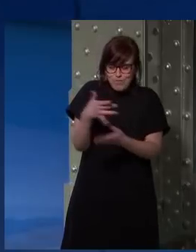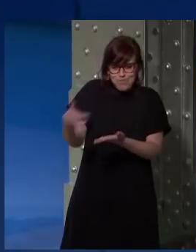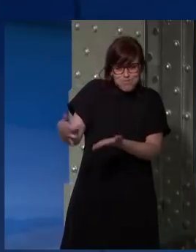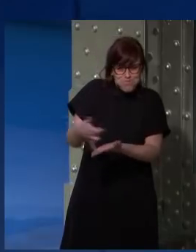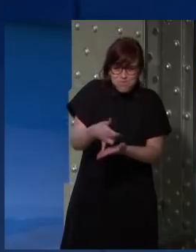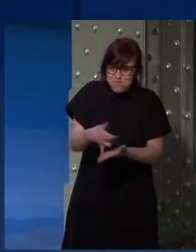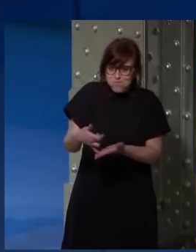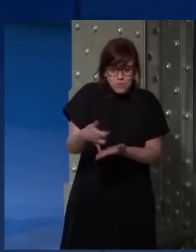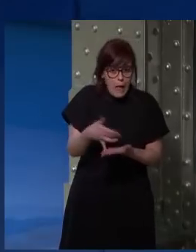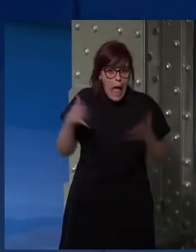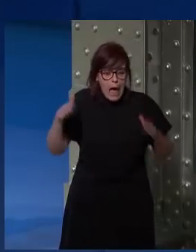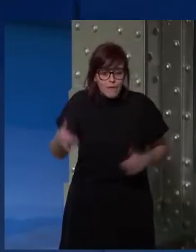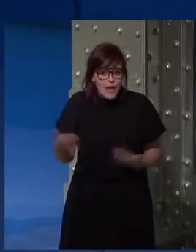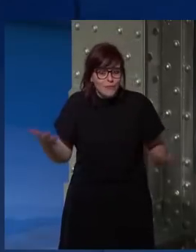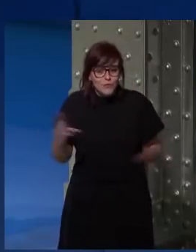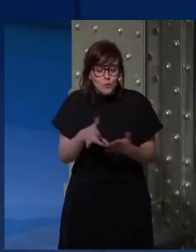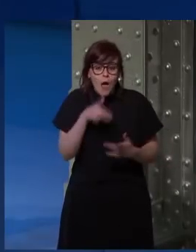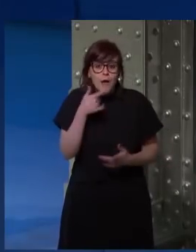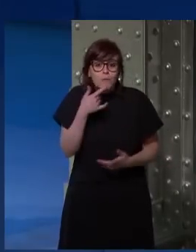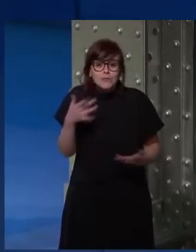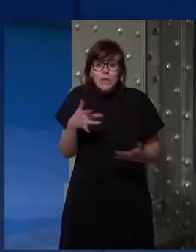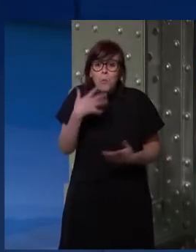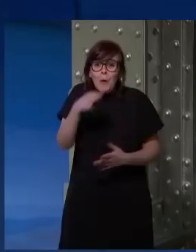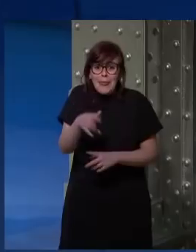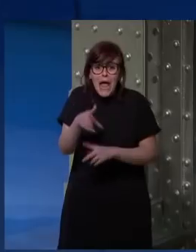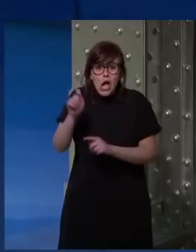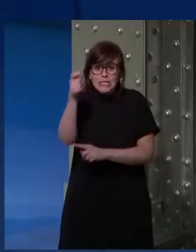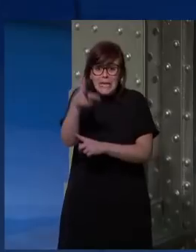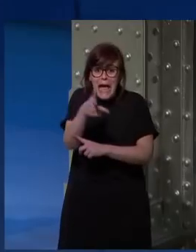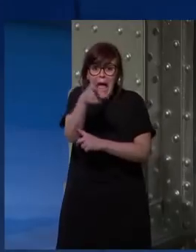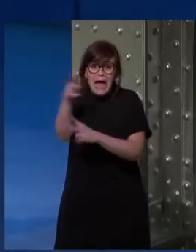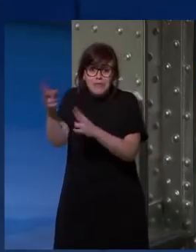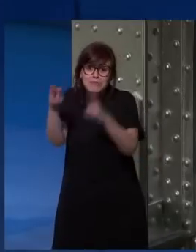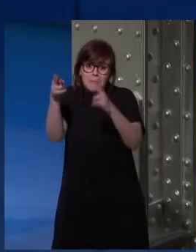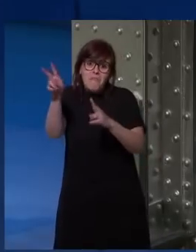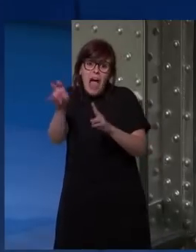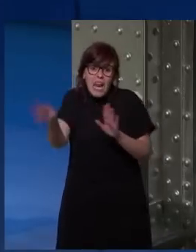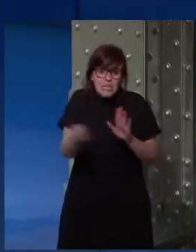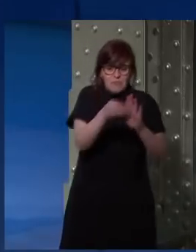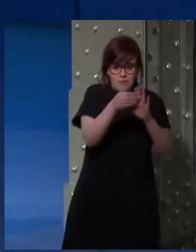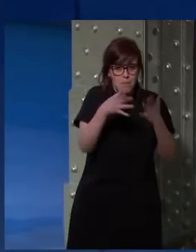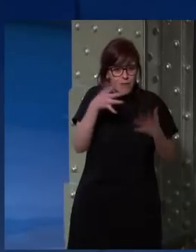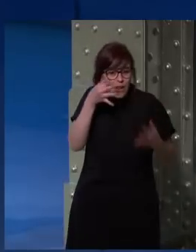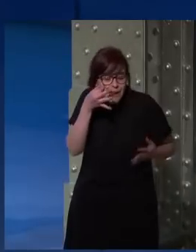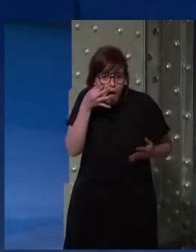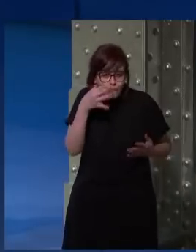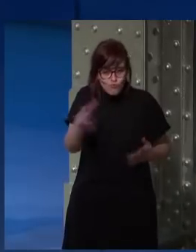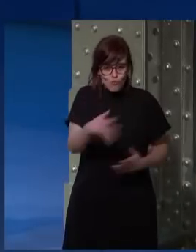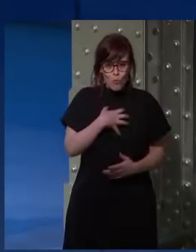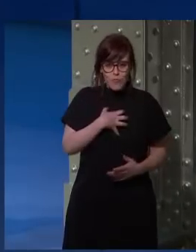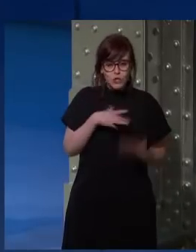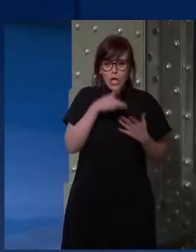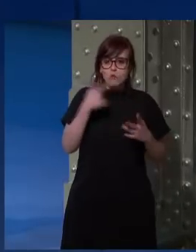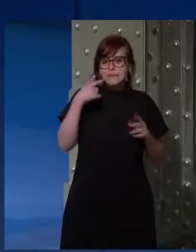ven obligados al final, pues bueno, a poner lo que pueden tener, no lo que deberían tener, ¿no? Así que yo rescataría